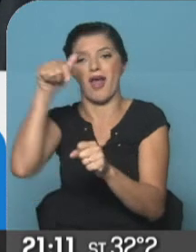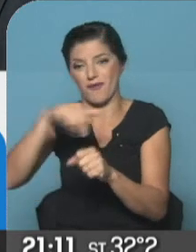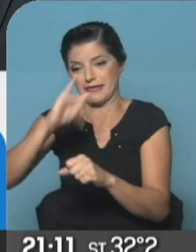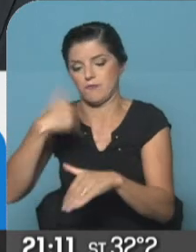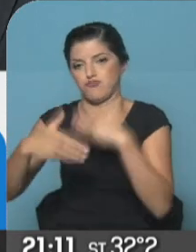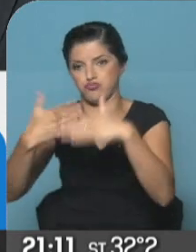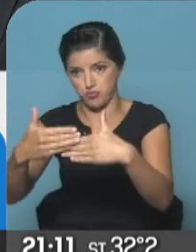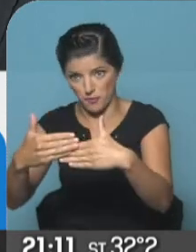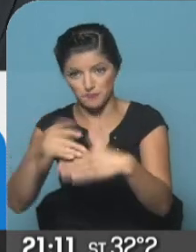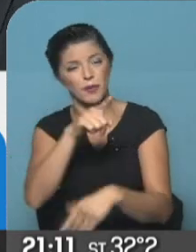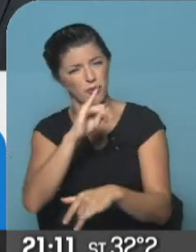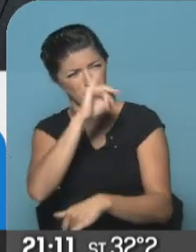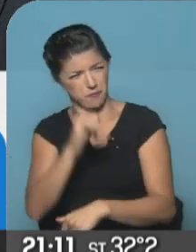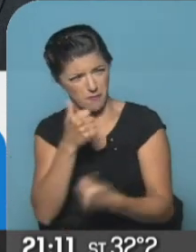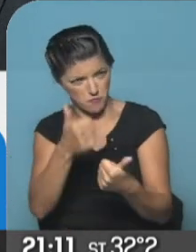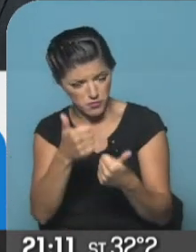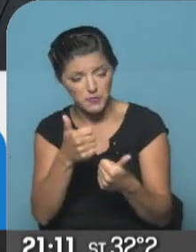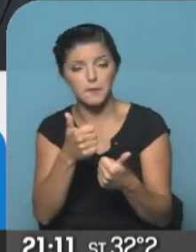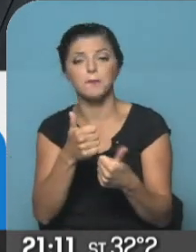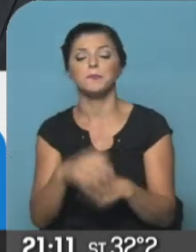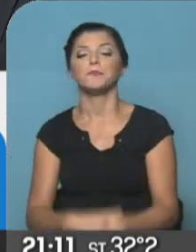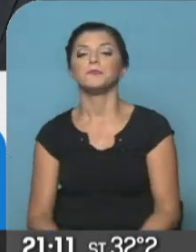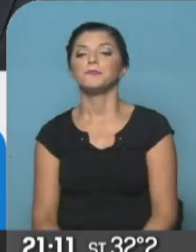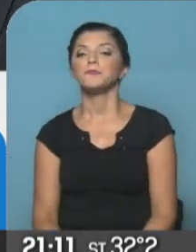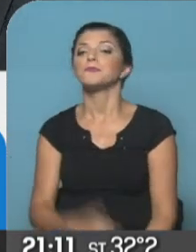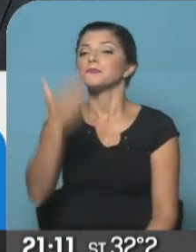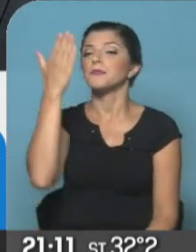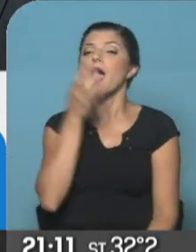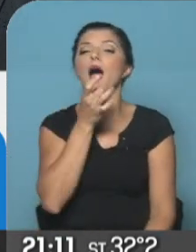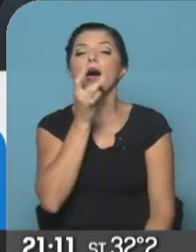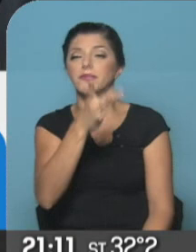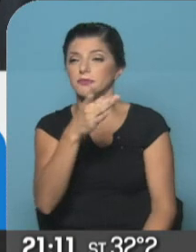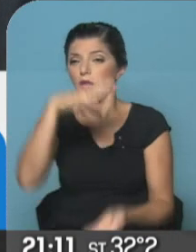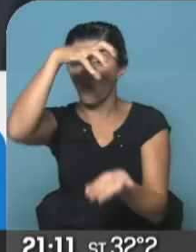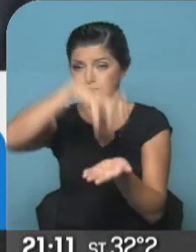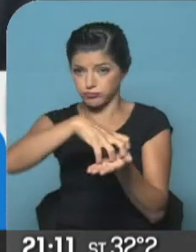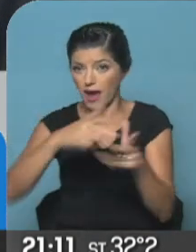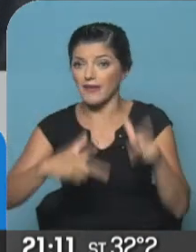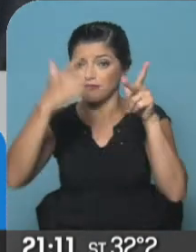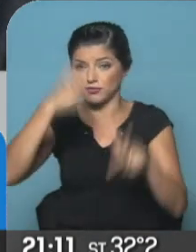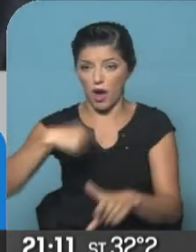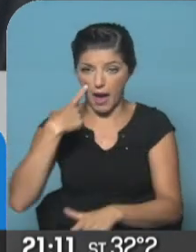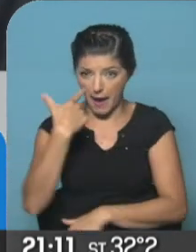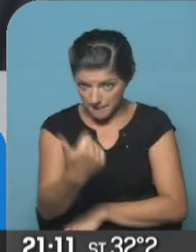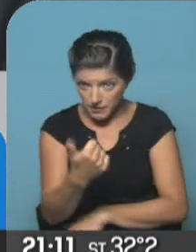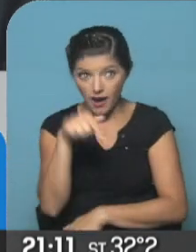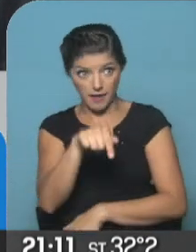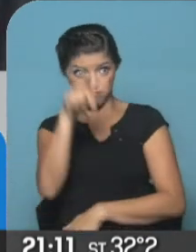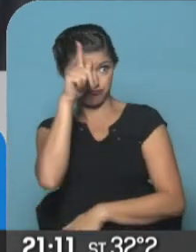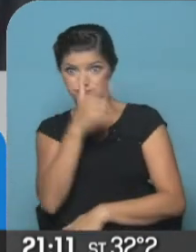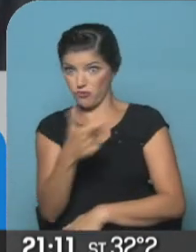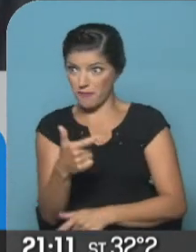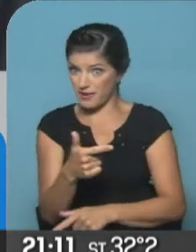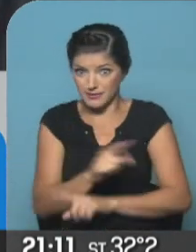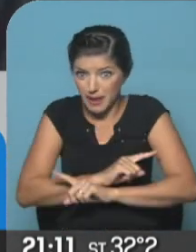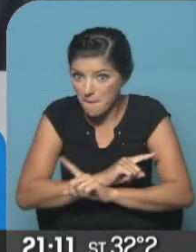decías. También en el atentado al edificio de la AMIA, lamentablemente la policía no estaba. O aquellos policías,